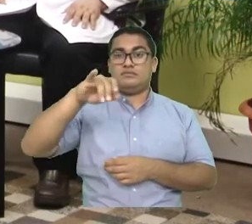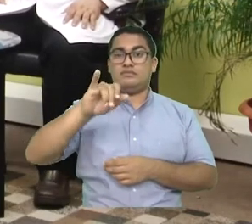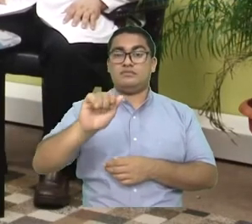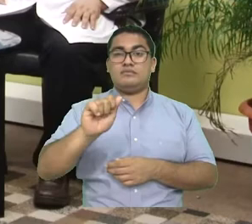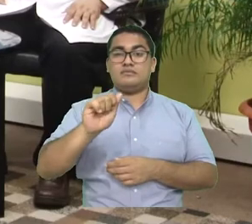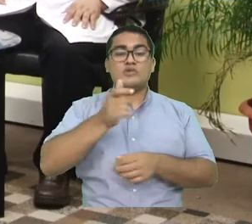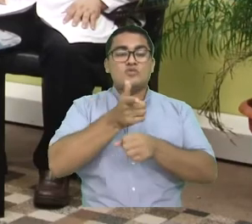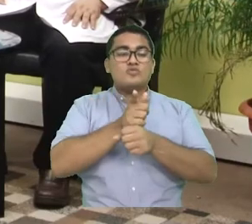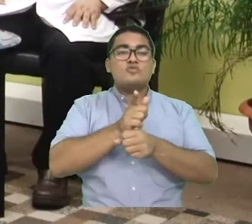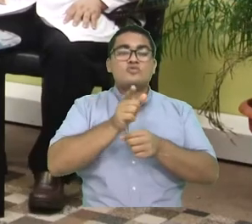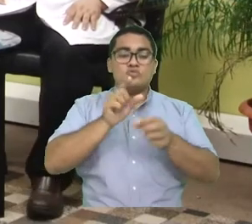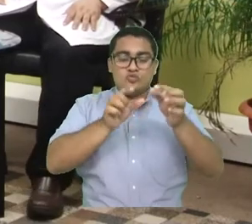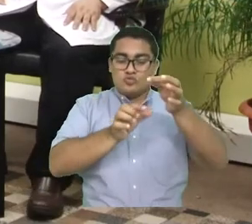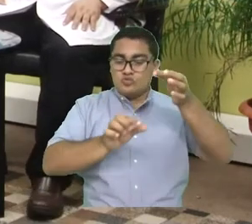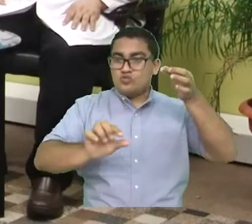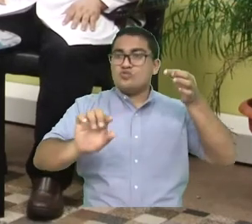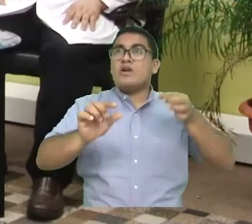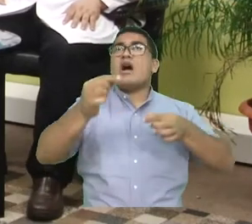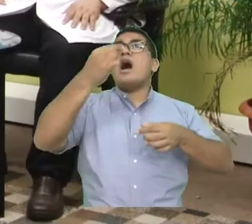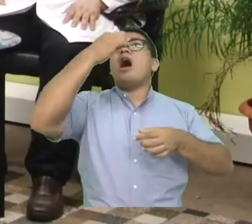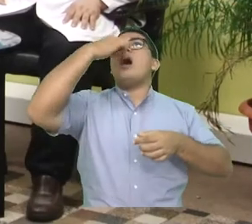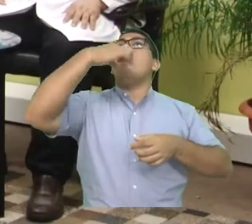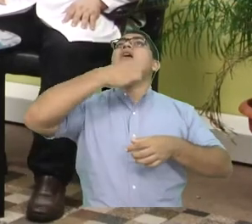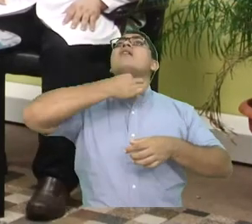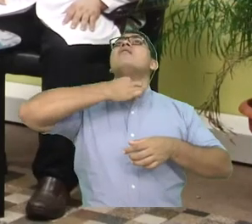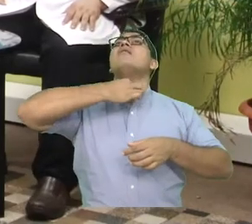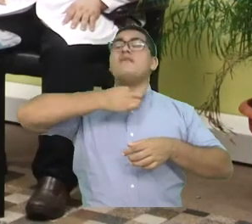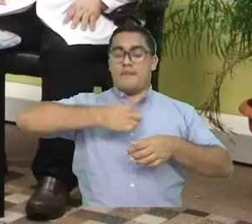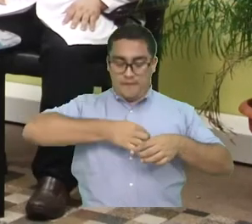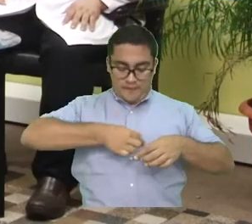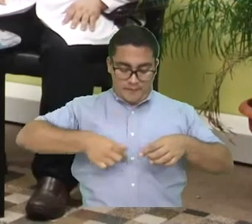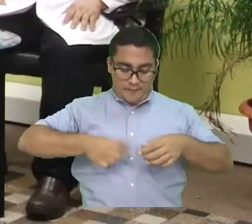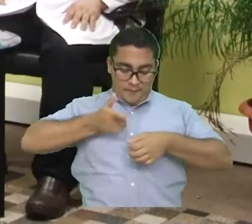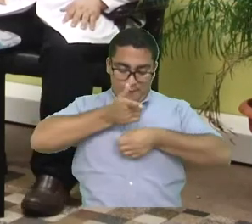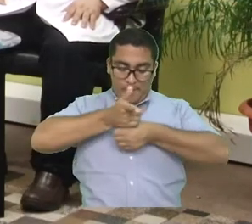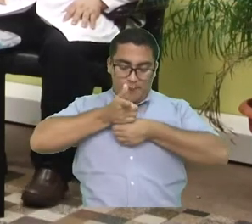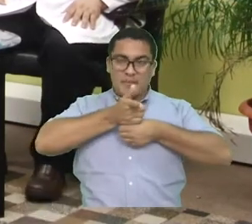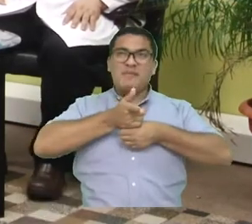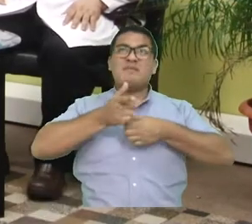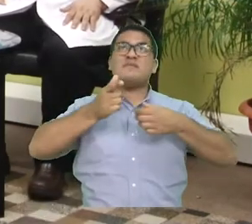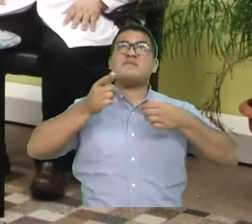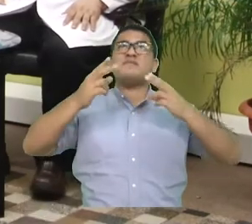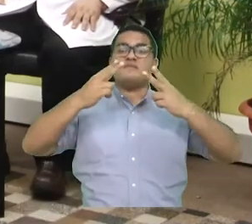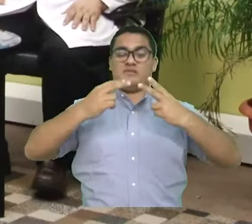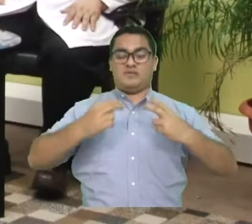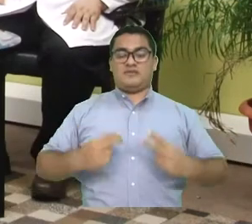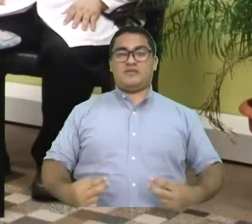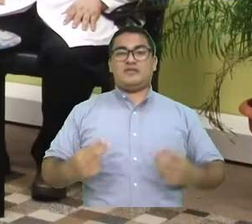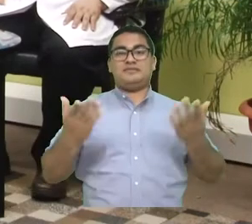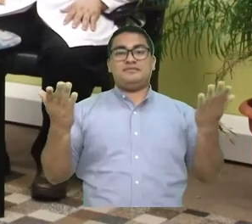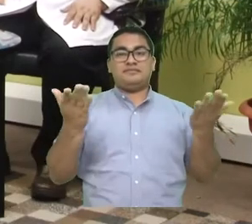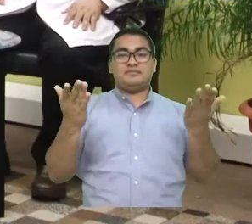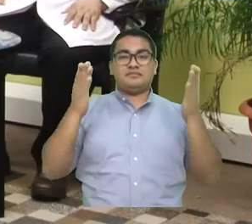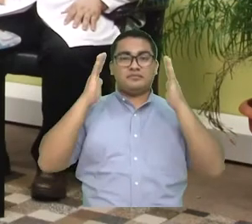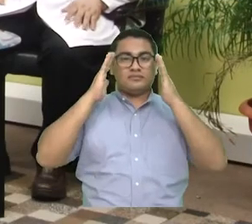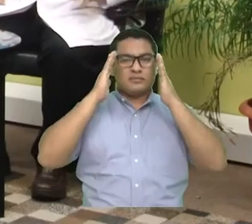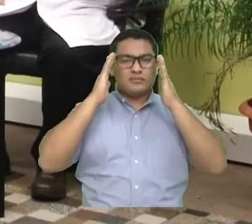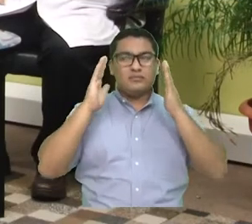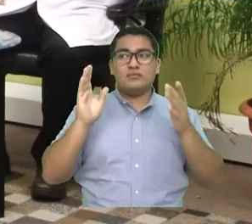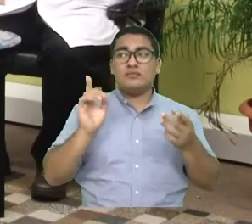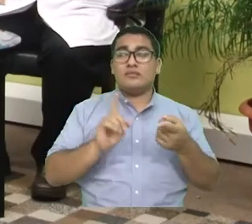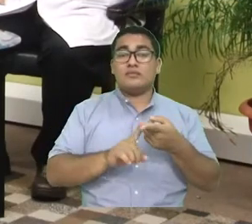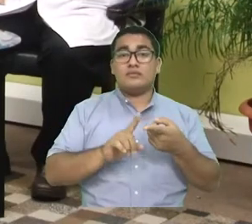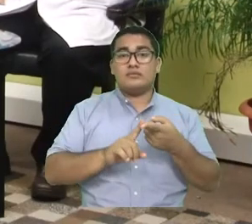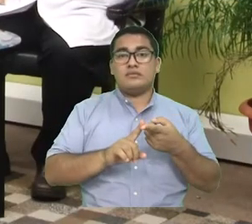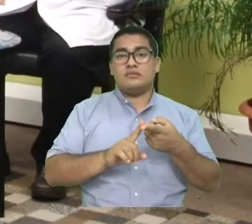detectar o diagnosticar que una persona tiene gastritis. Exactamente. Las dos vías. Endoscopía. No, la primera vía es por